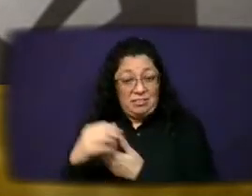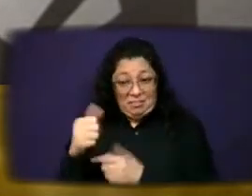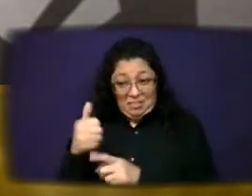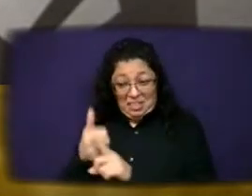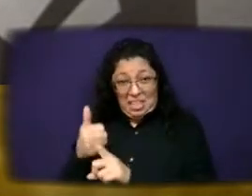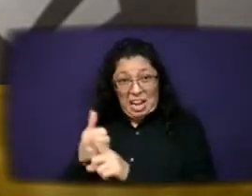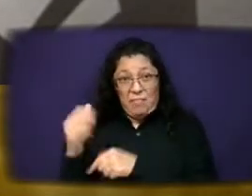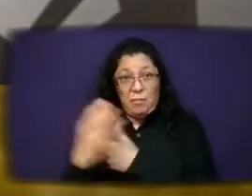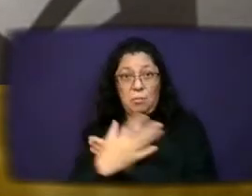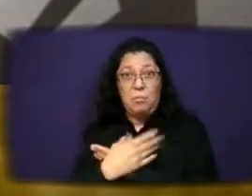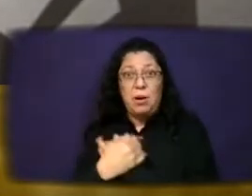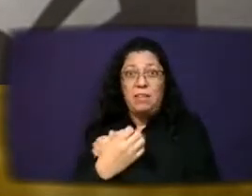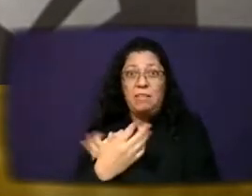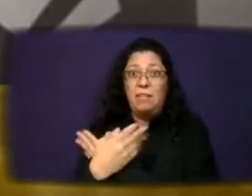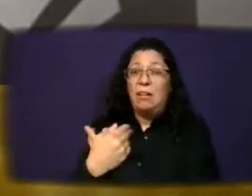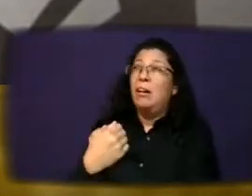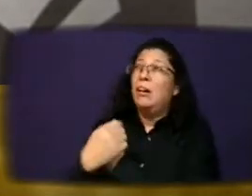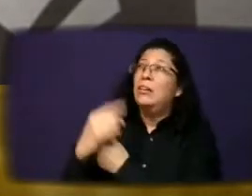volando hacia el sol,